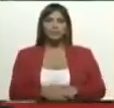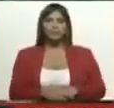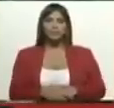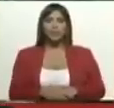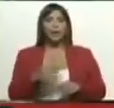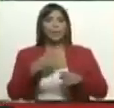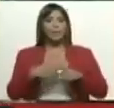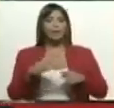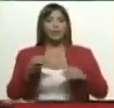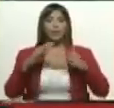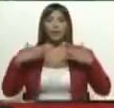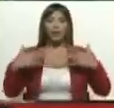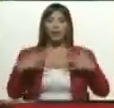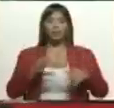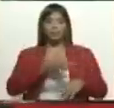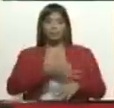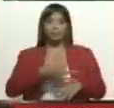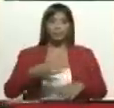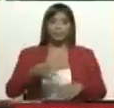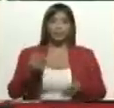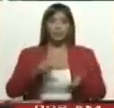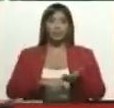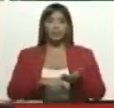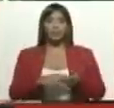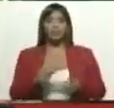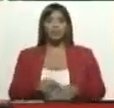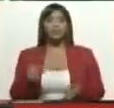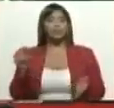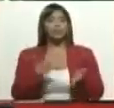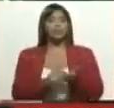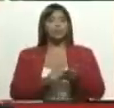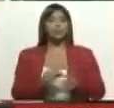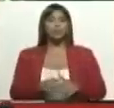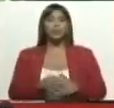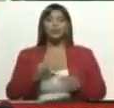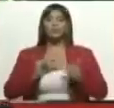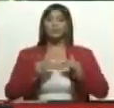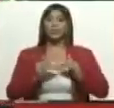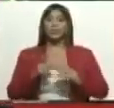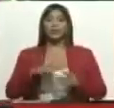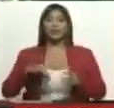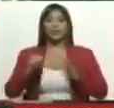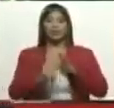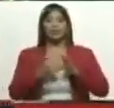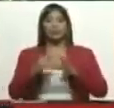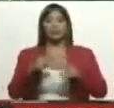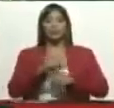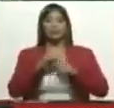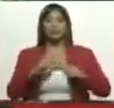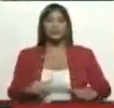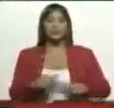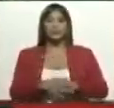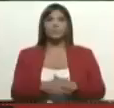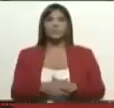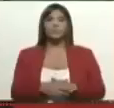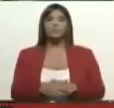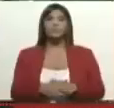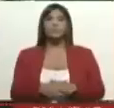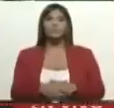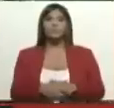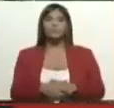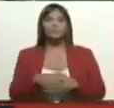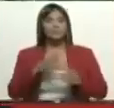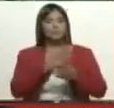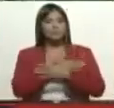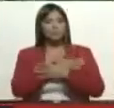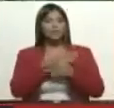pero de una gran efectividad y eficacia en la moral institucional de la Fuerza Armada Nacional Bolivariana.